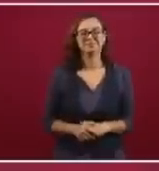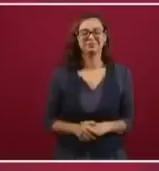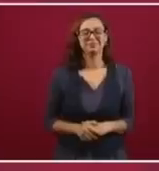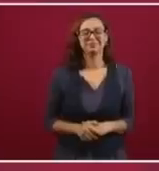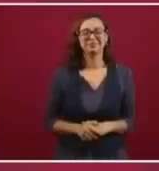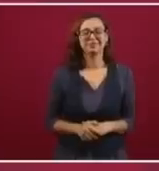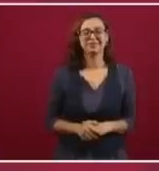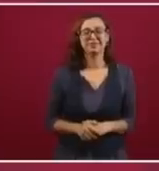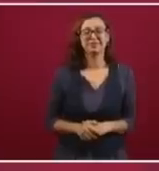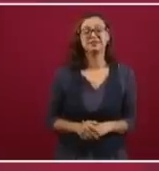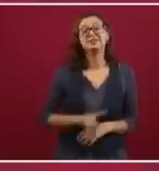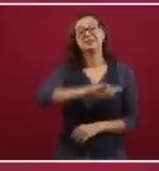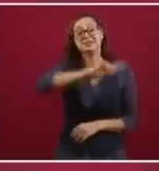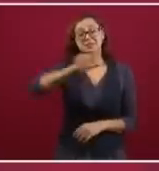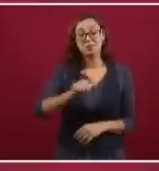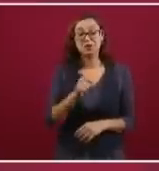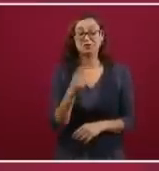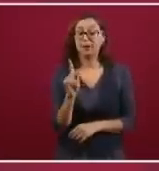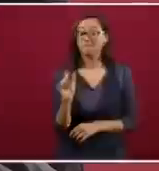nace en